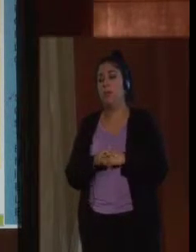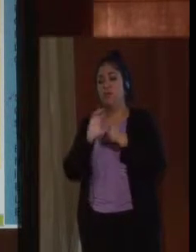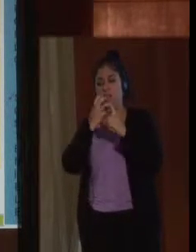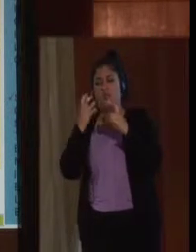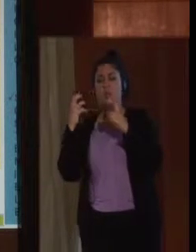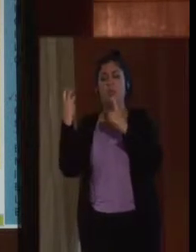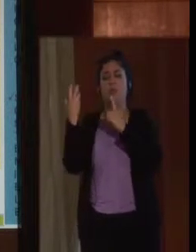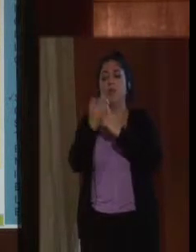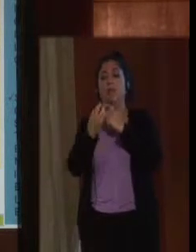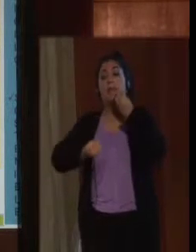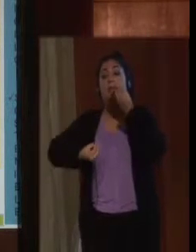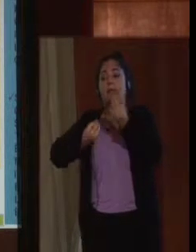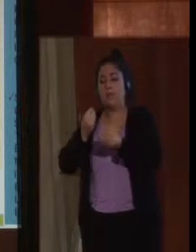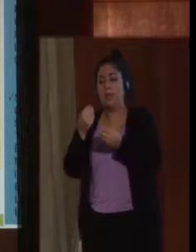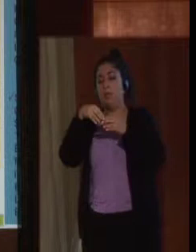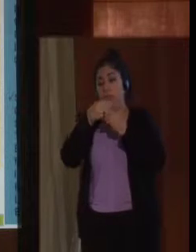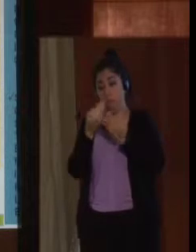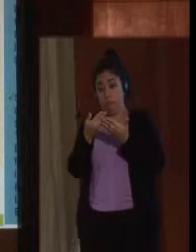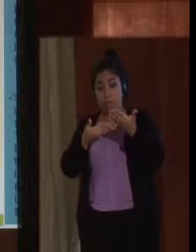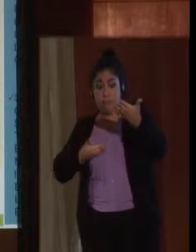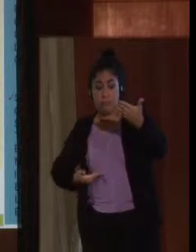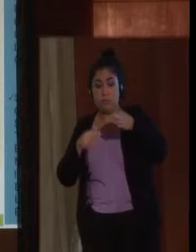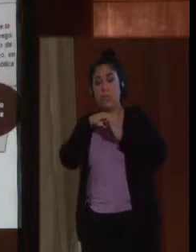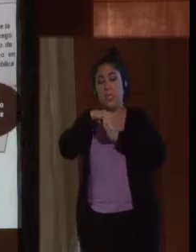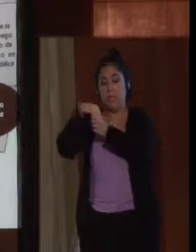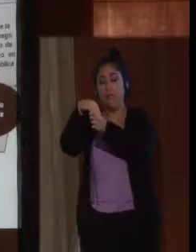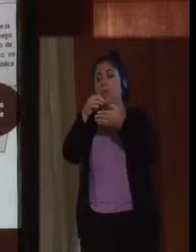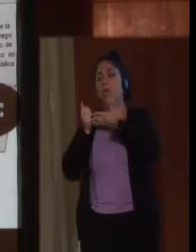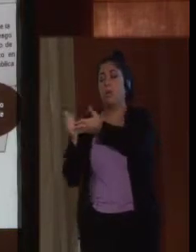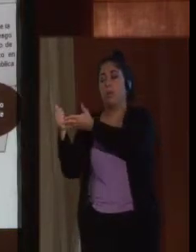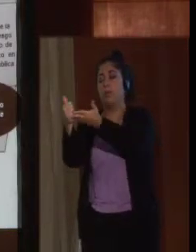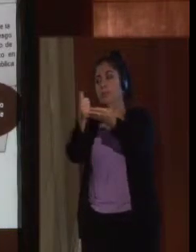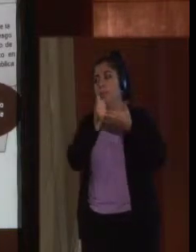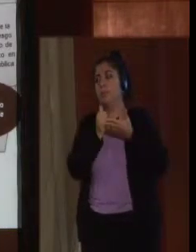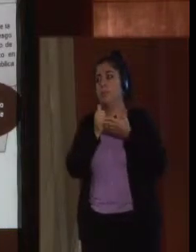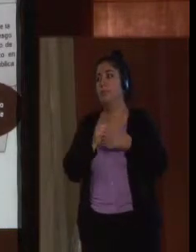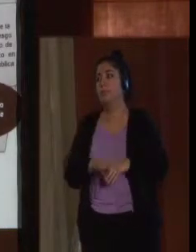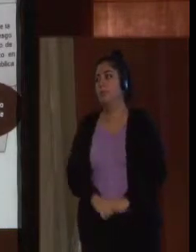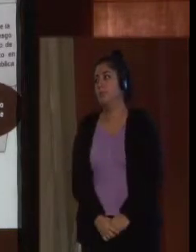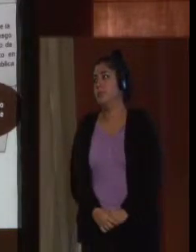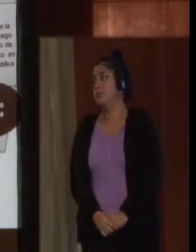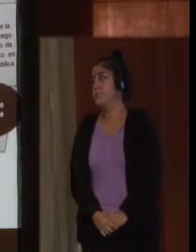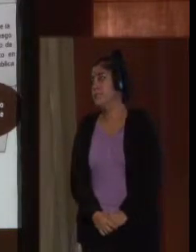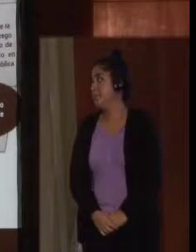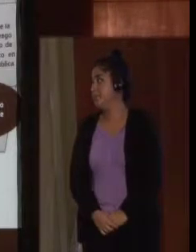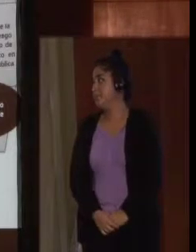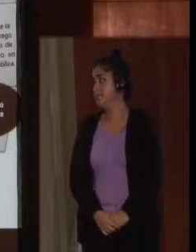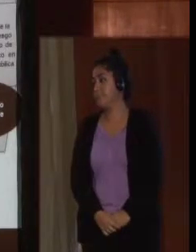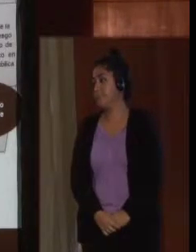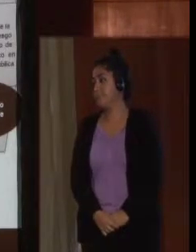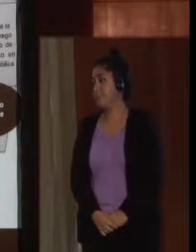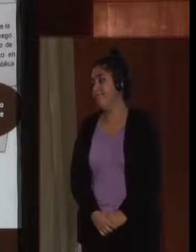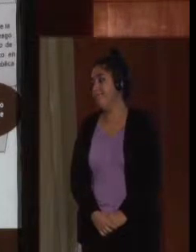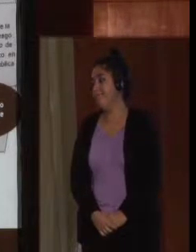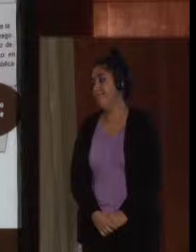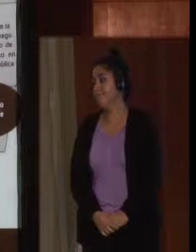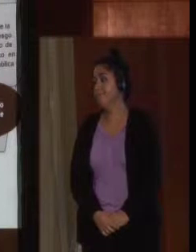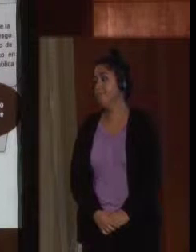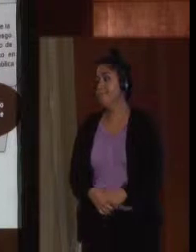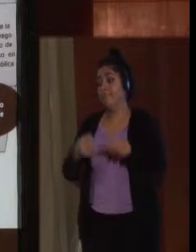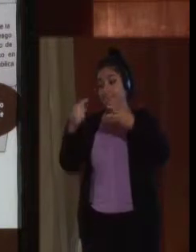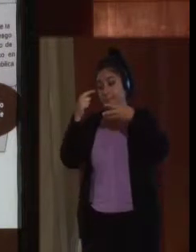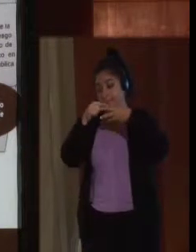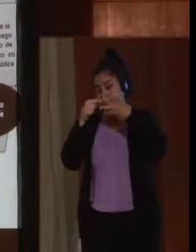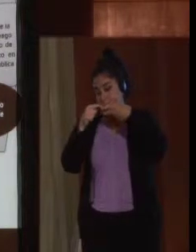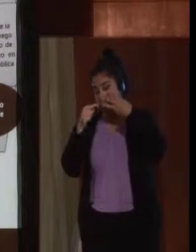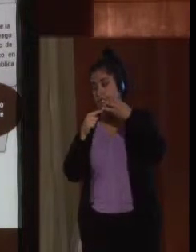Tenemos como parte 3 los procesos para la integración de la gestión del riesgo en el contexto del cambio climático en la